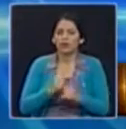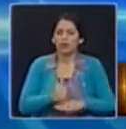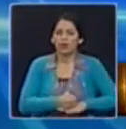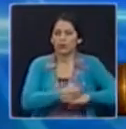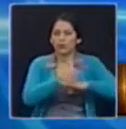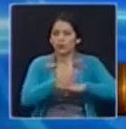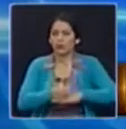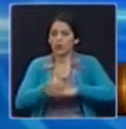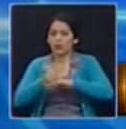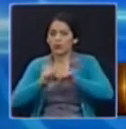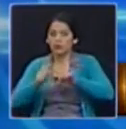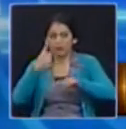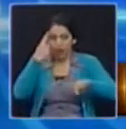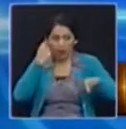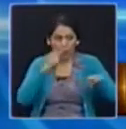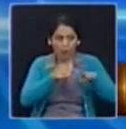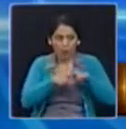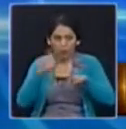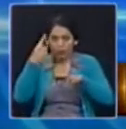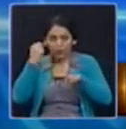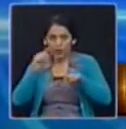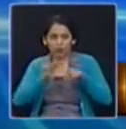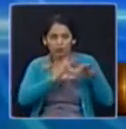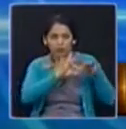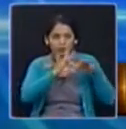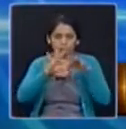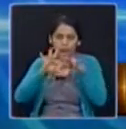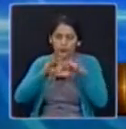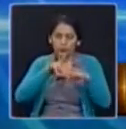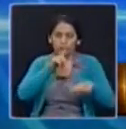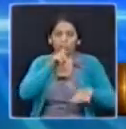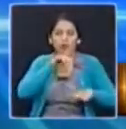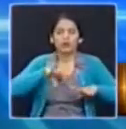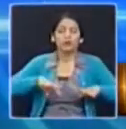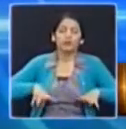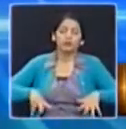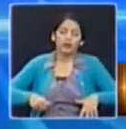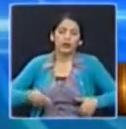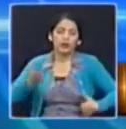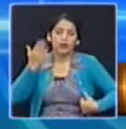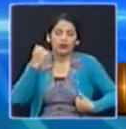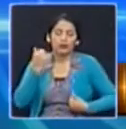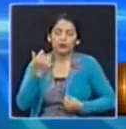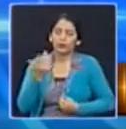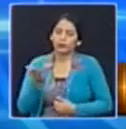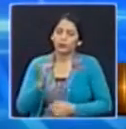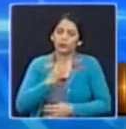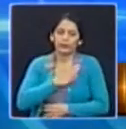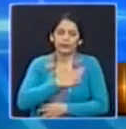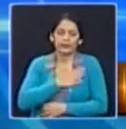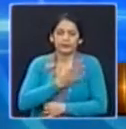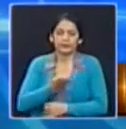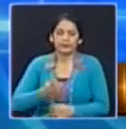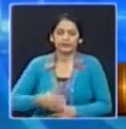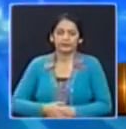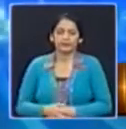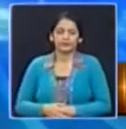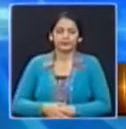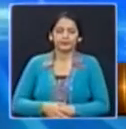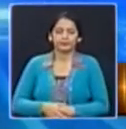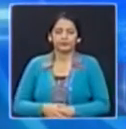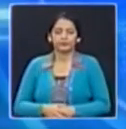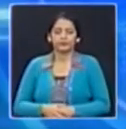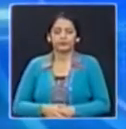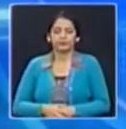corrupción que sobrepasó inclusive las condiciones y la seguridad de nuestro país. Estoy